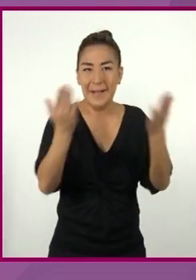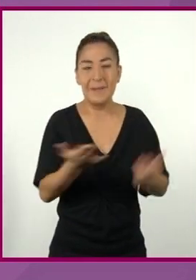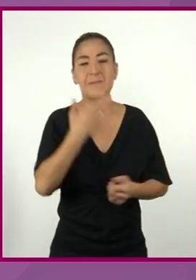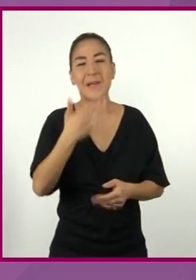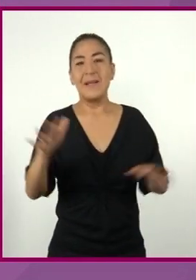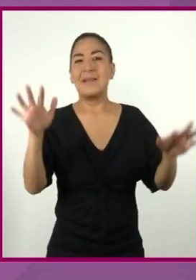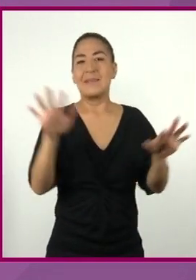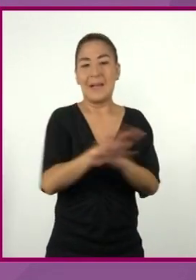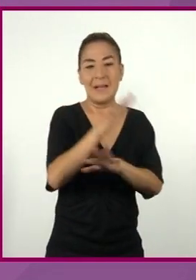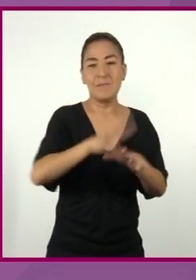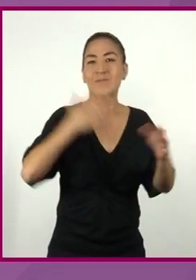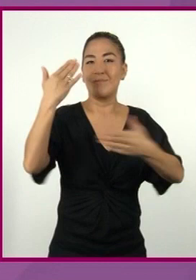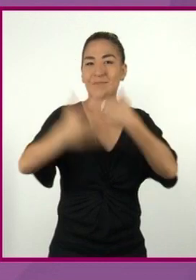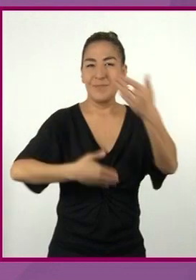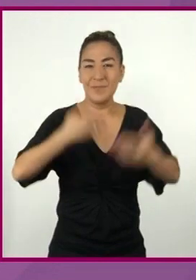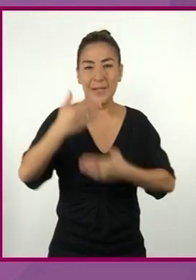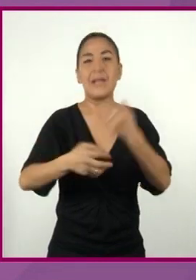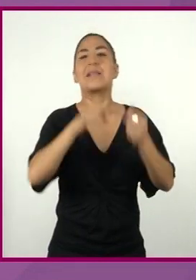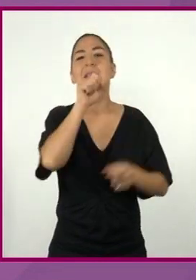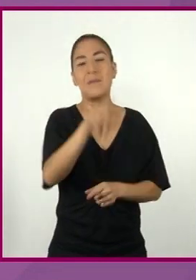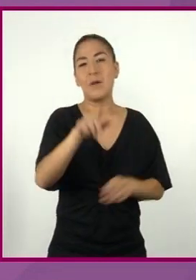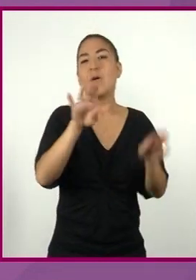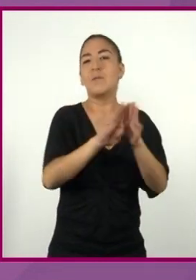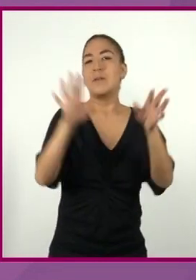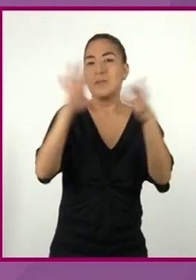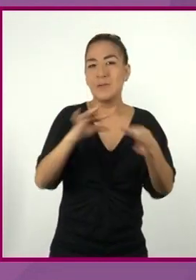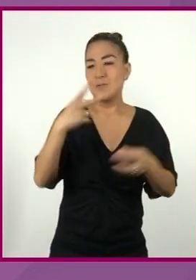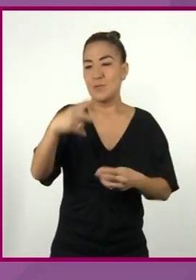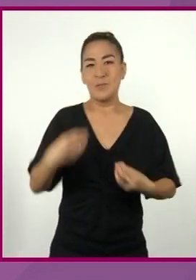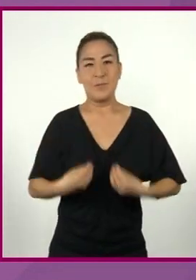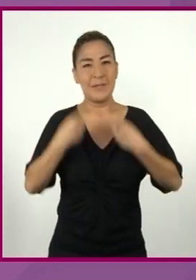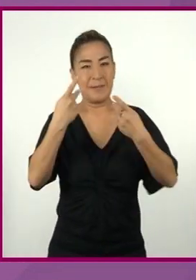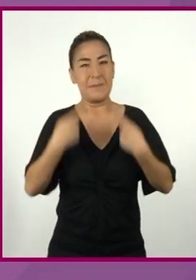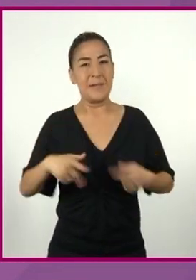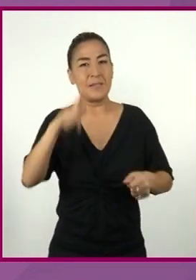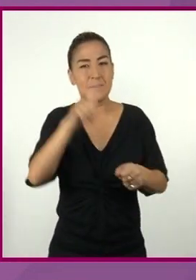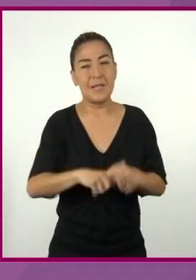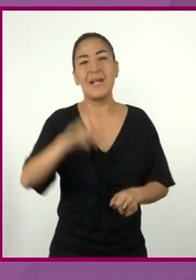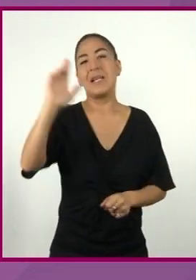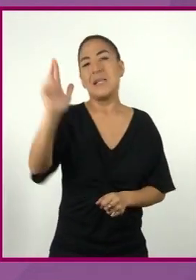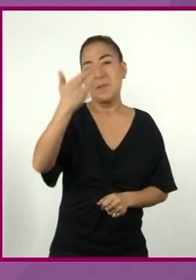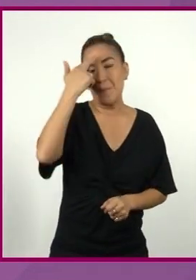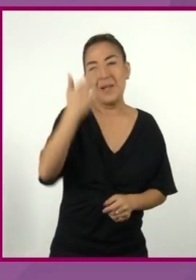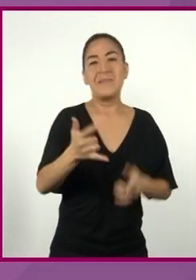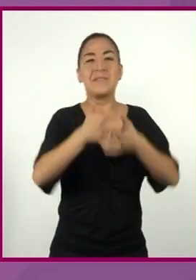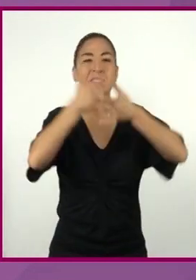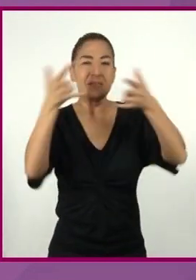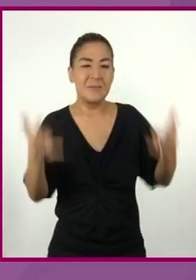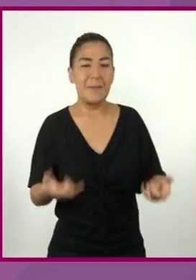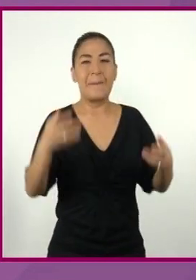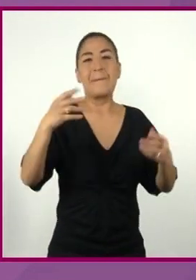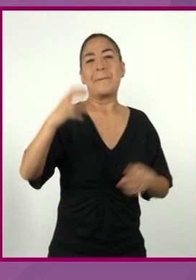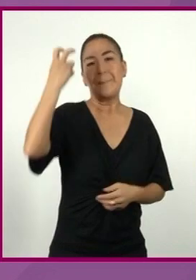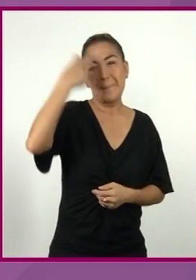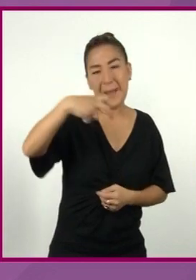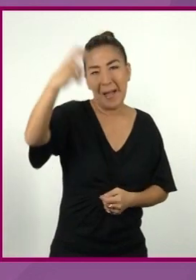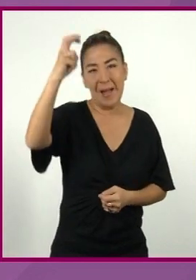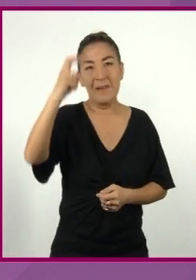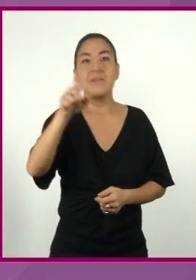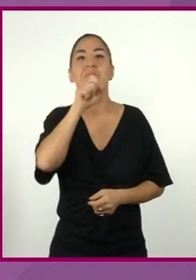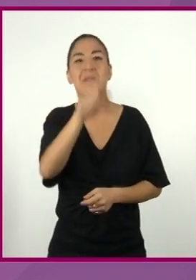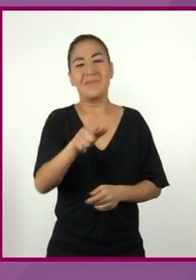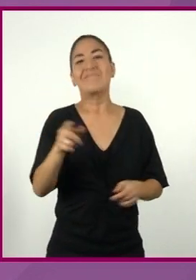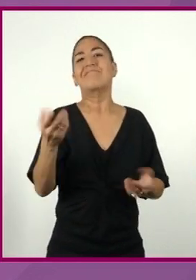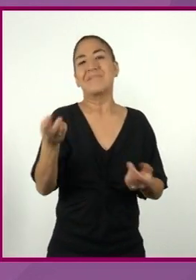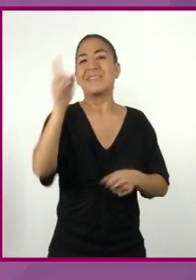y descubrimientos, también hablan de su vida personal, sus recuerdos, anécdotas, viajes e incluso